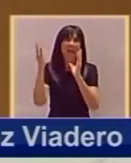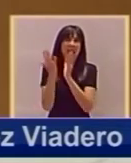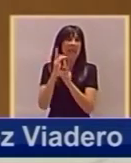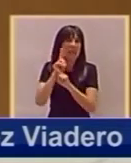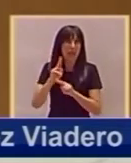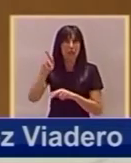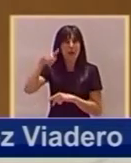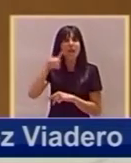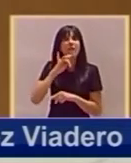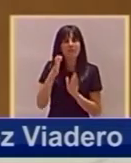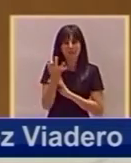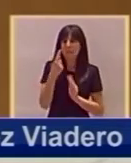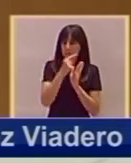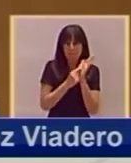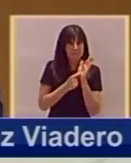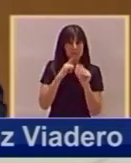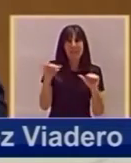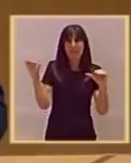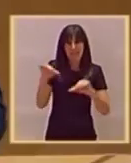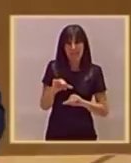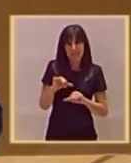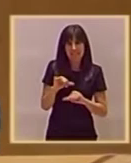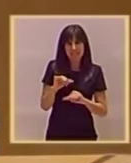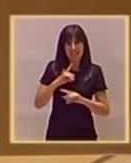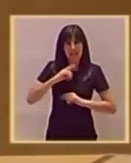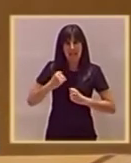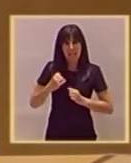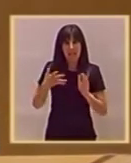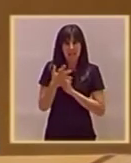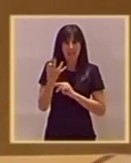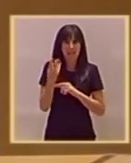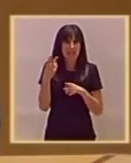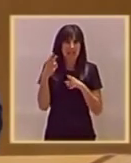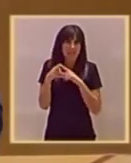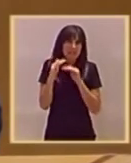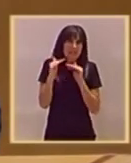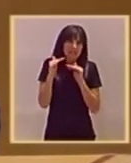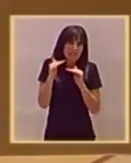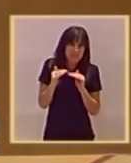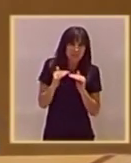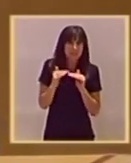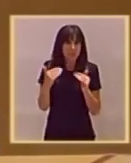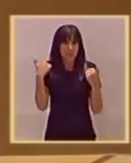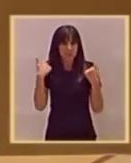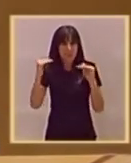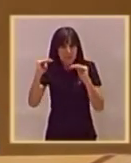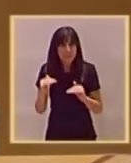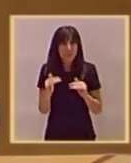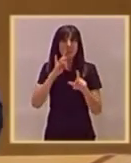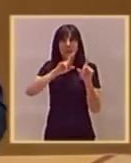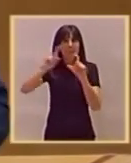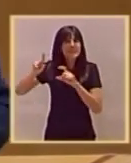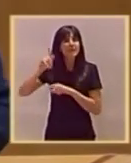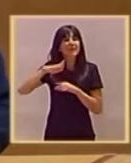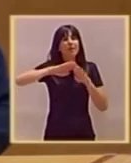medidas decididas para paliar esta crisis energética con el mayor daño posible para los hogares y las empresas de nuestro país, para